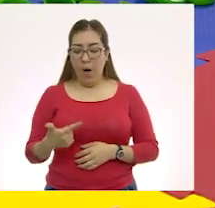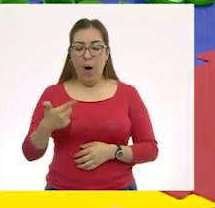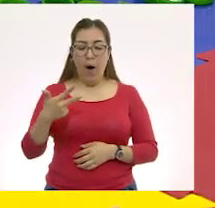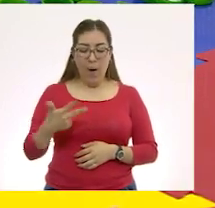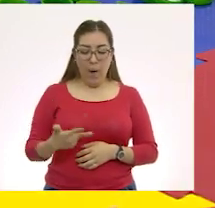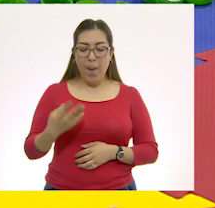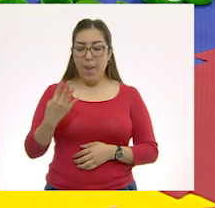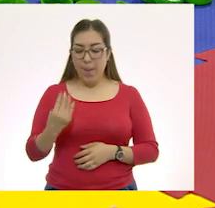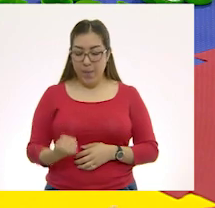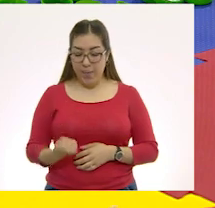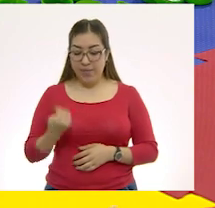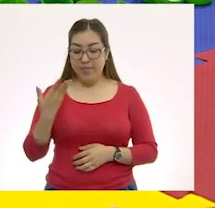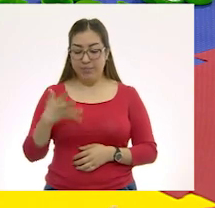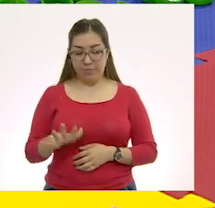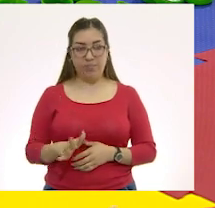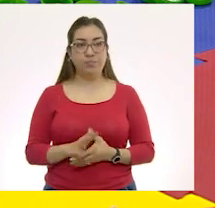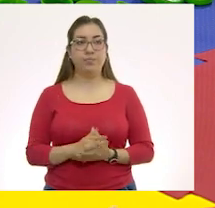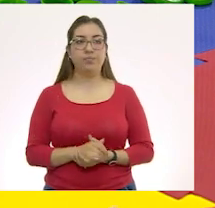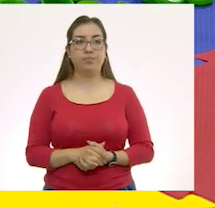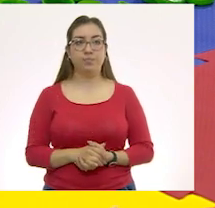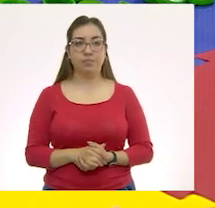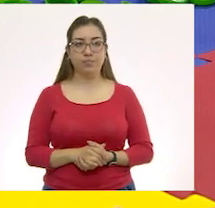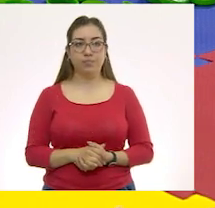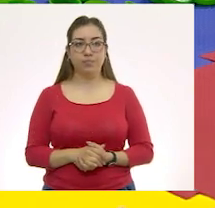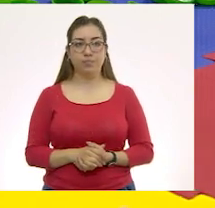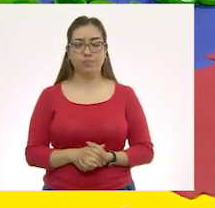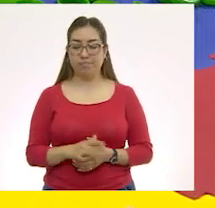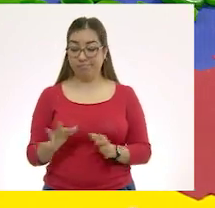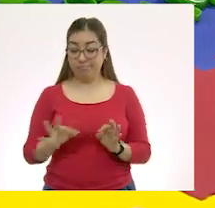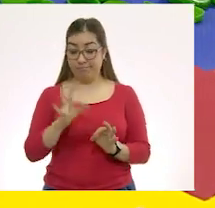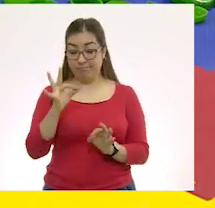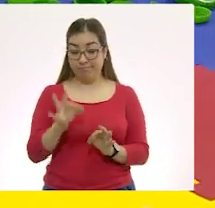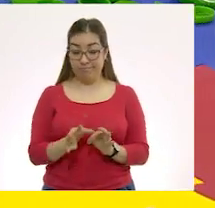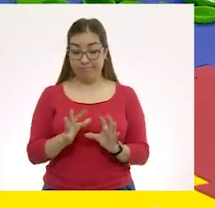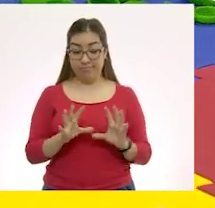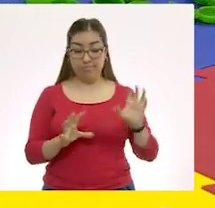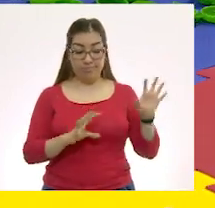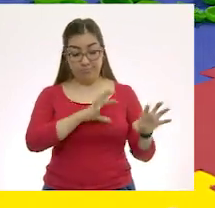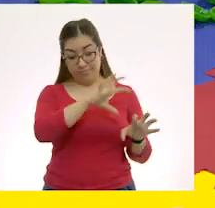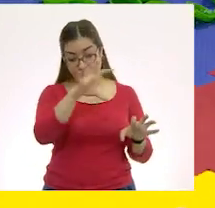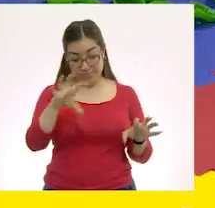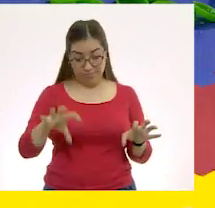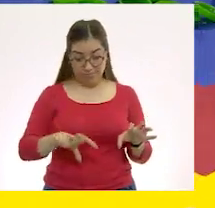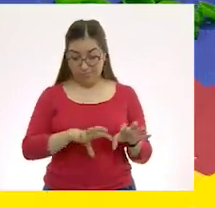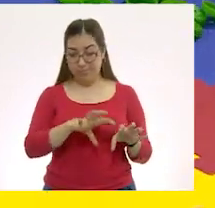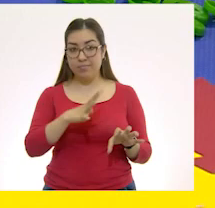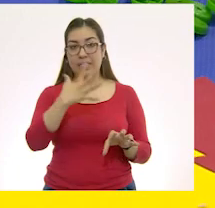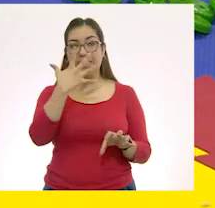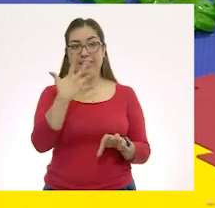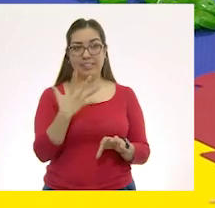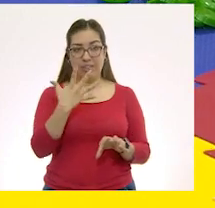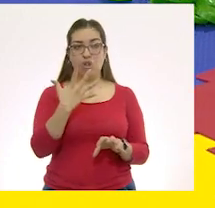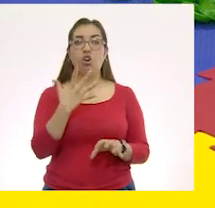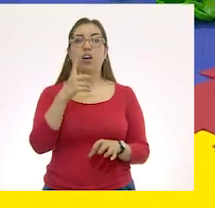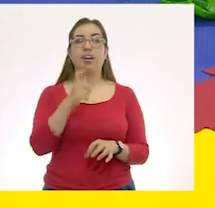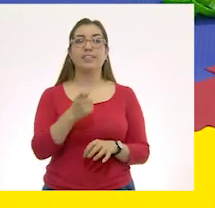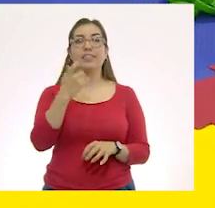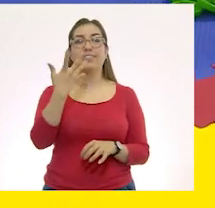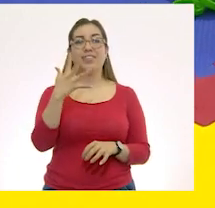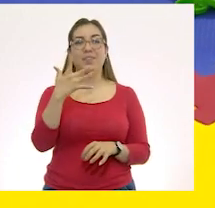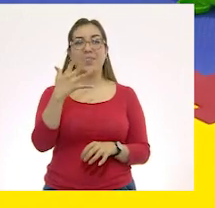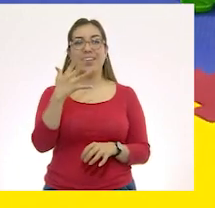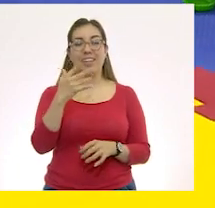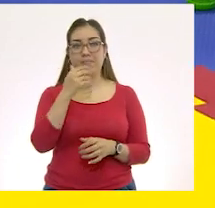7 8 9 y aquí está última lo va a poner acá ok